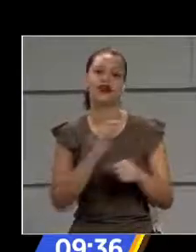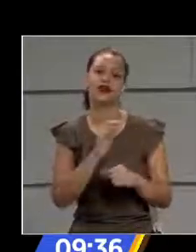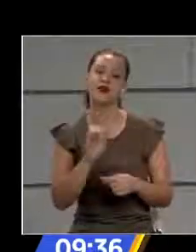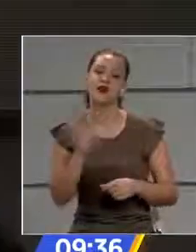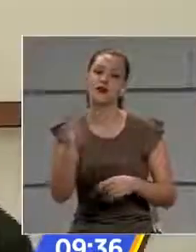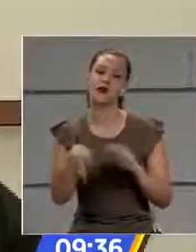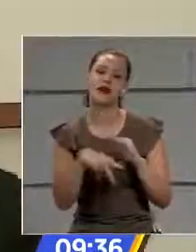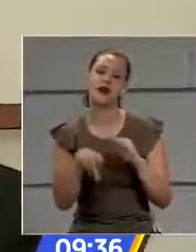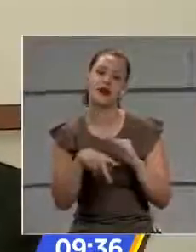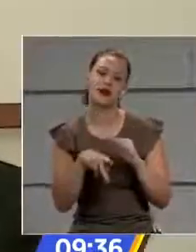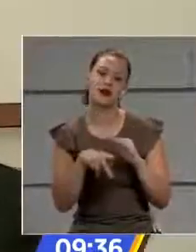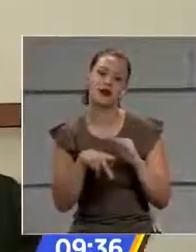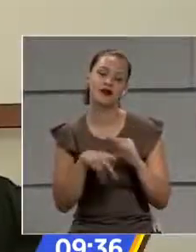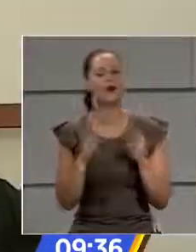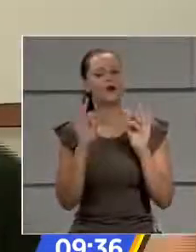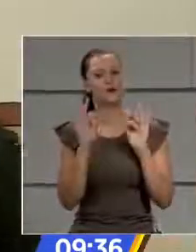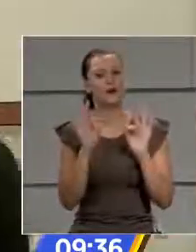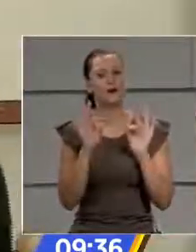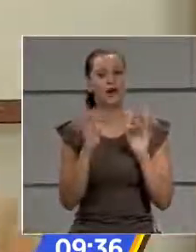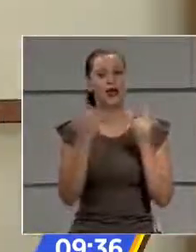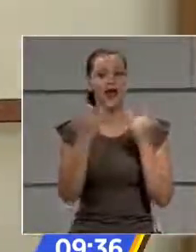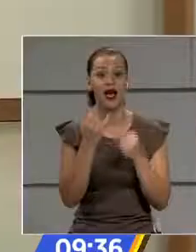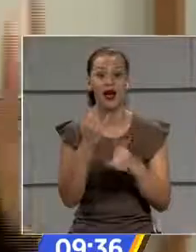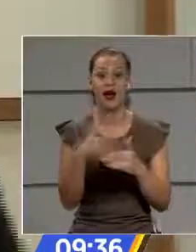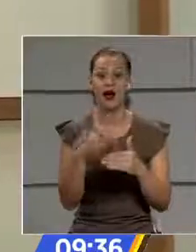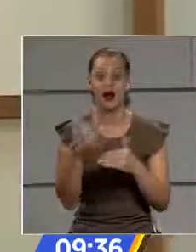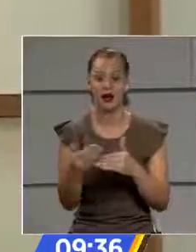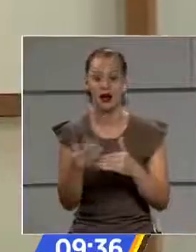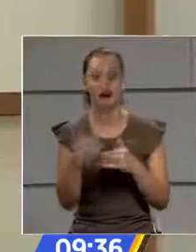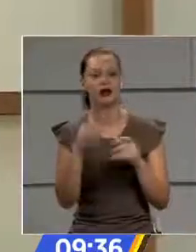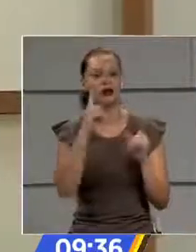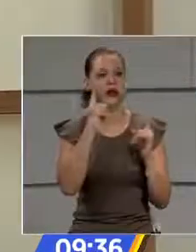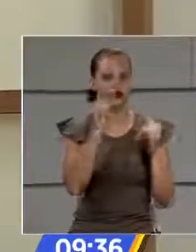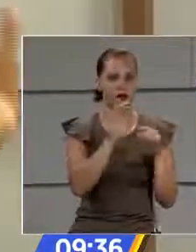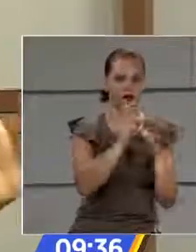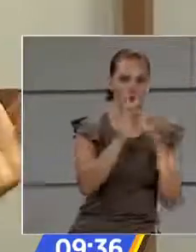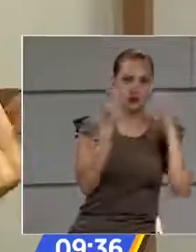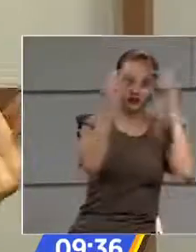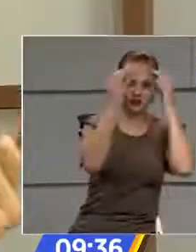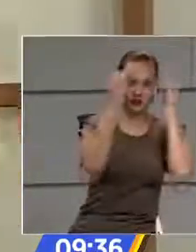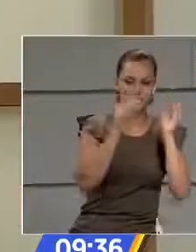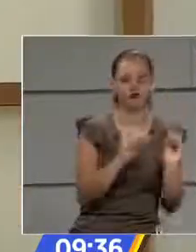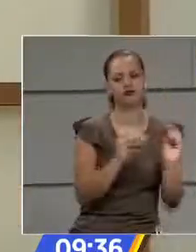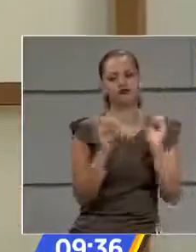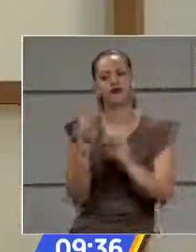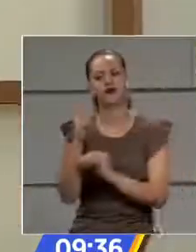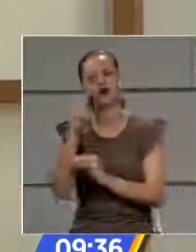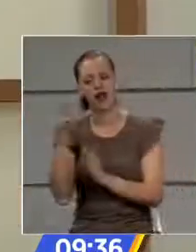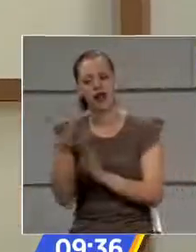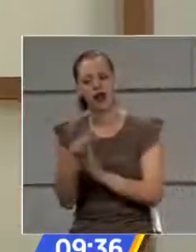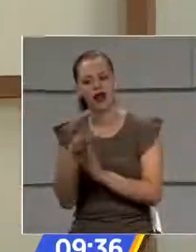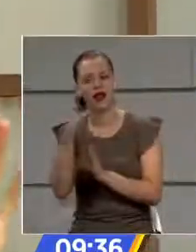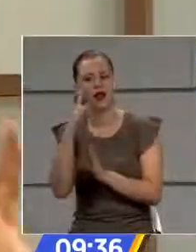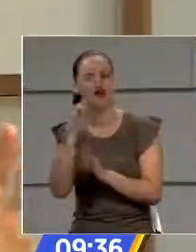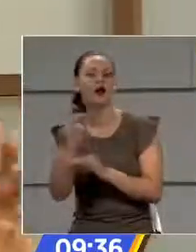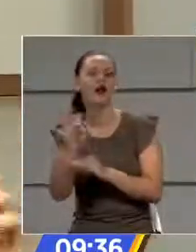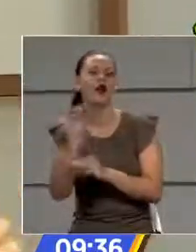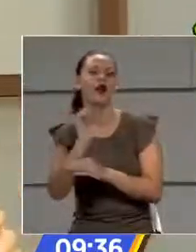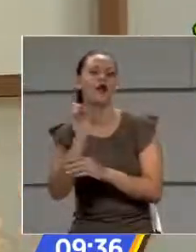kinder. Muy bien. Ok, ahora entonces, que vimos las funciones del cerebro, vamos al laberinto a ver si